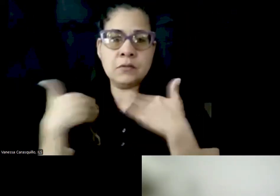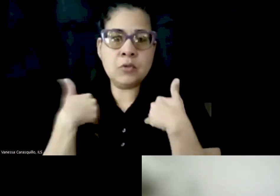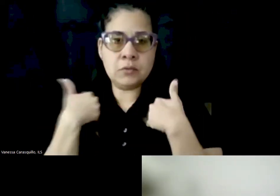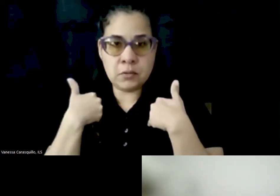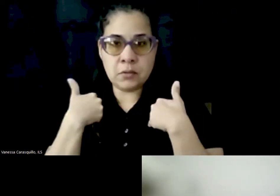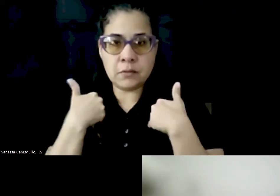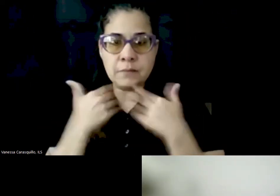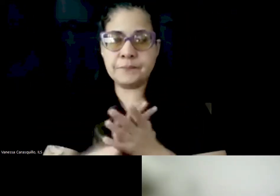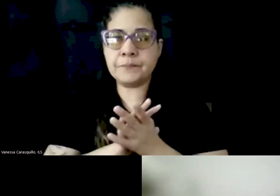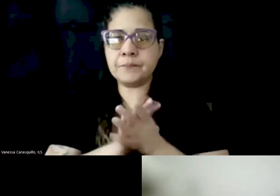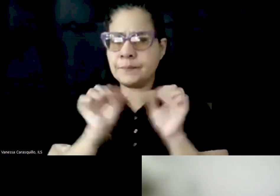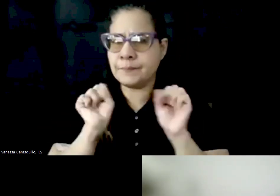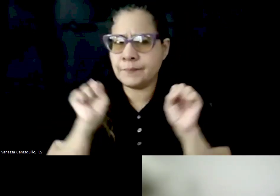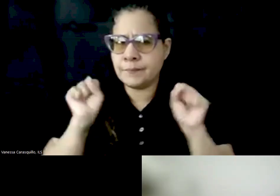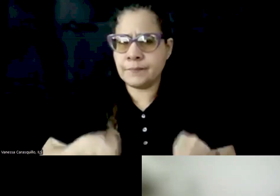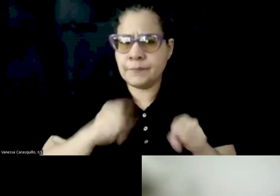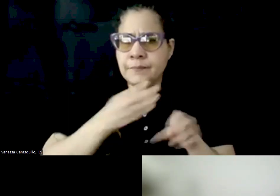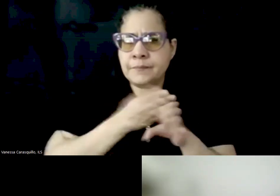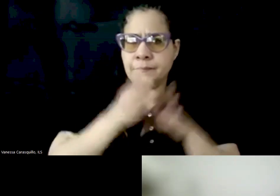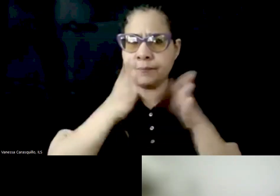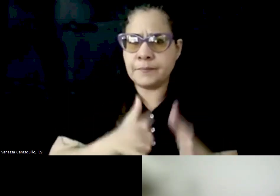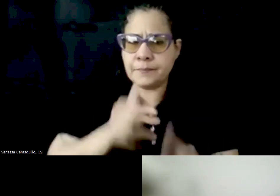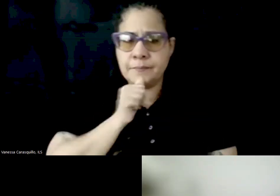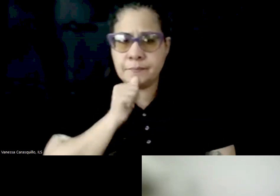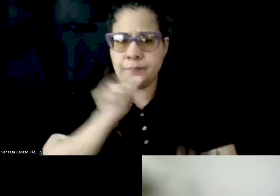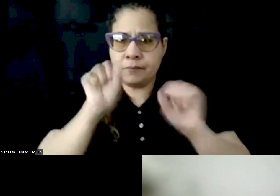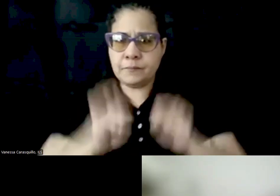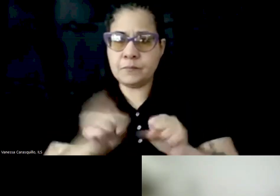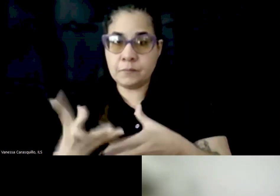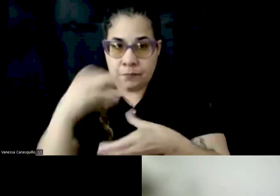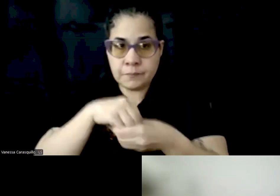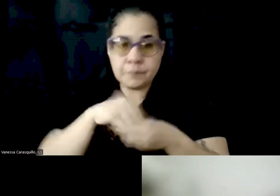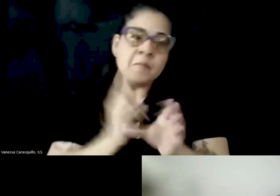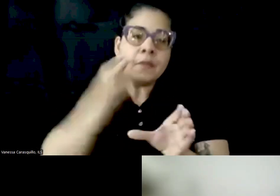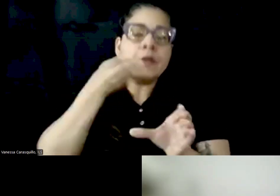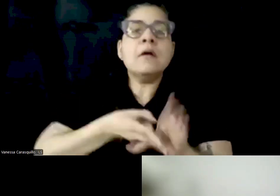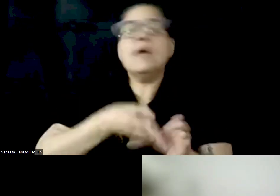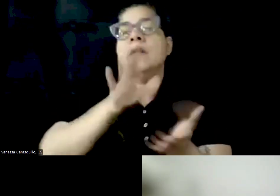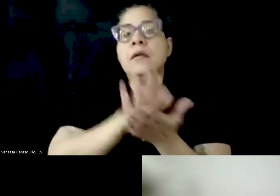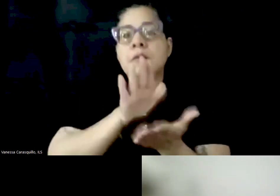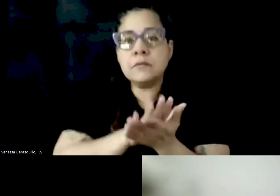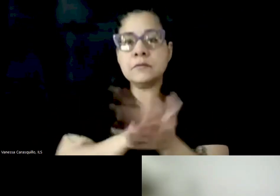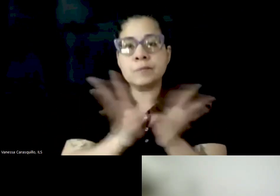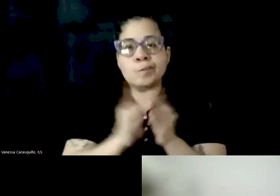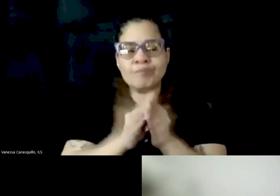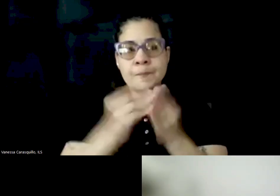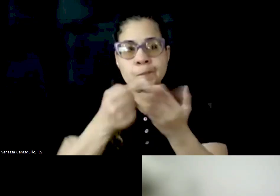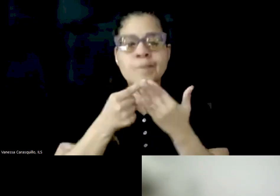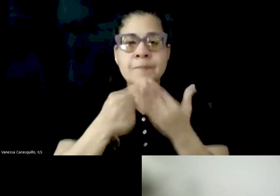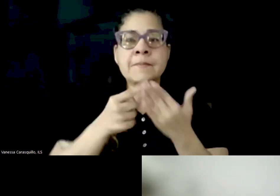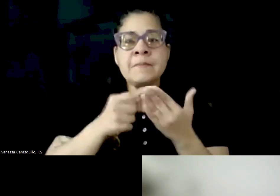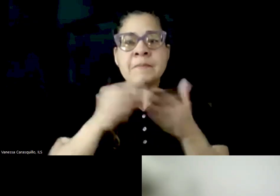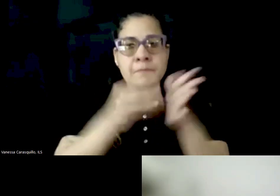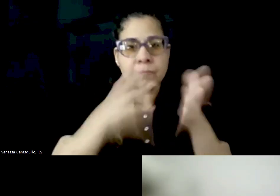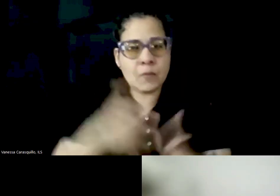¿Es posible que especialistas de la práctica privada se puedan integrar en estas reuniones de compu en las escuelas donde se discuten las necesidades del estudiante?